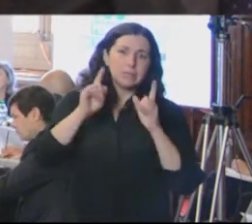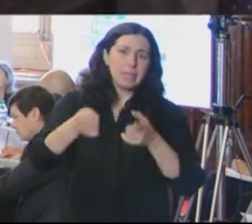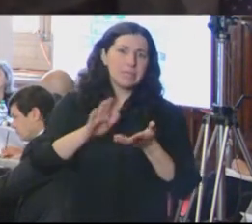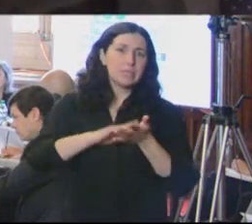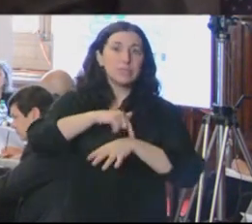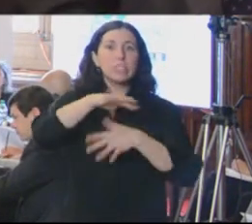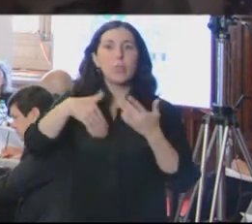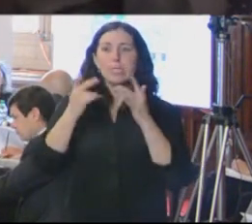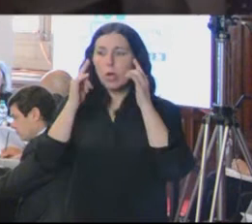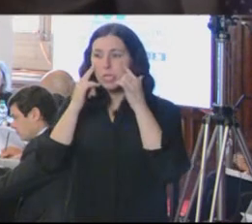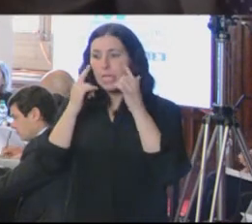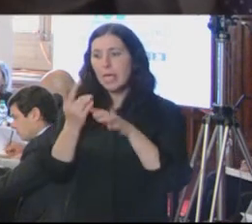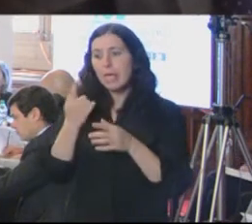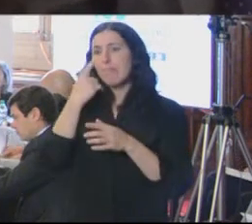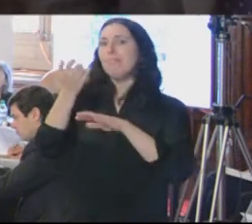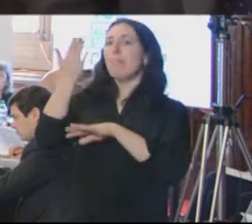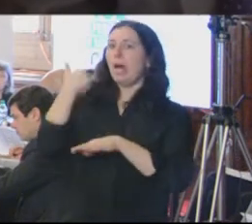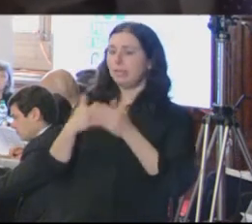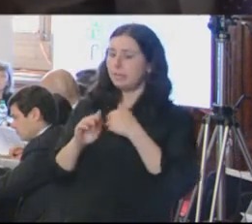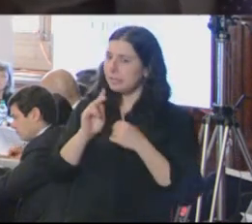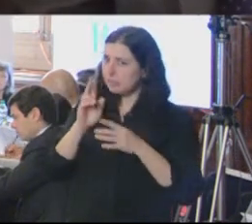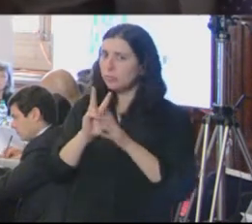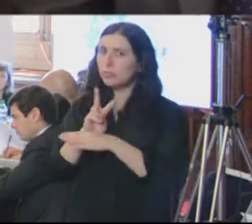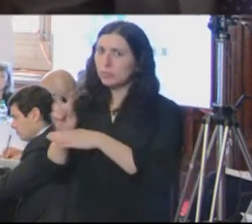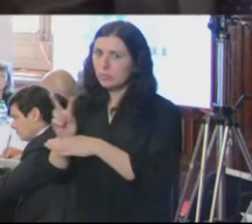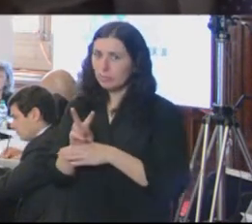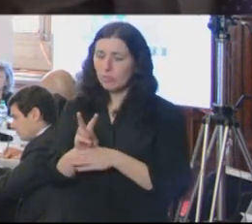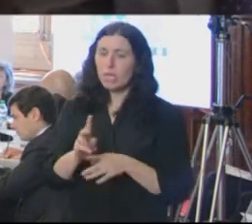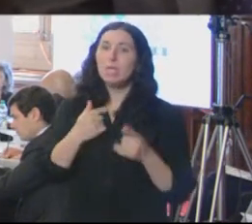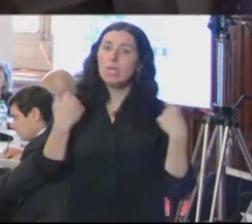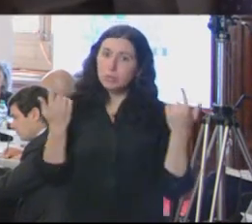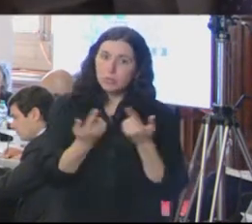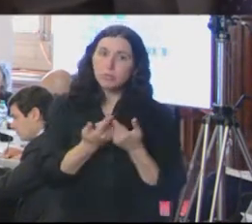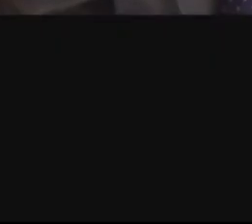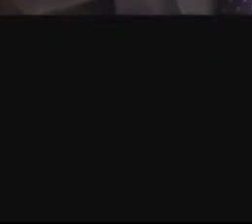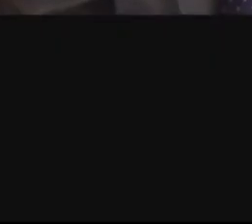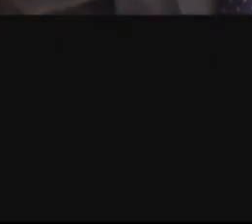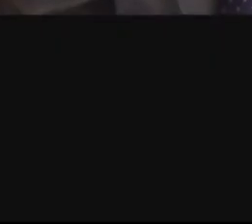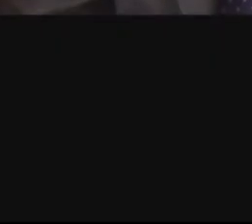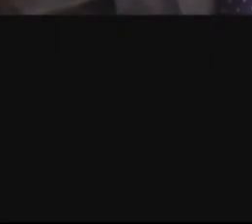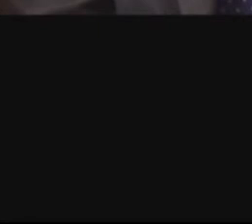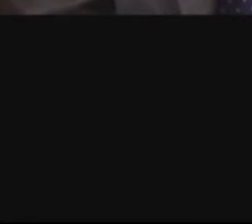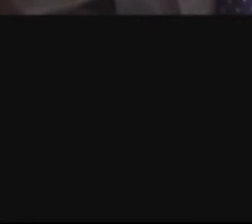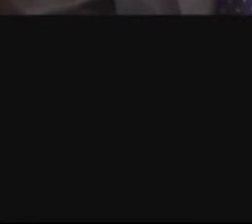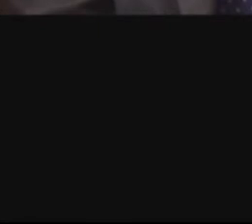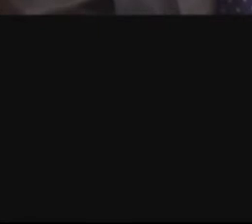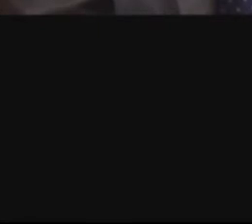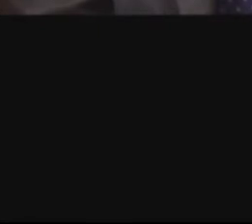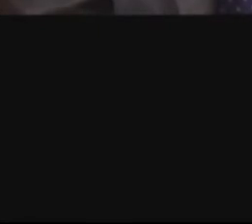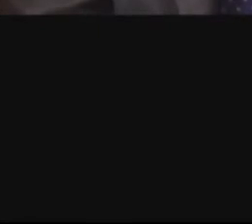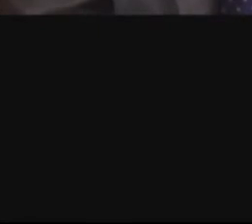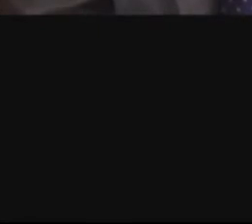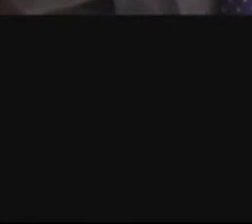esta materia. Señor presidente, se han establecido varios ejes de política, una la no estigmatización,